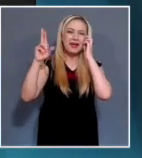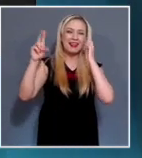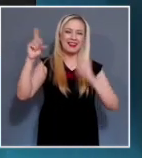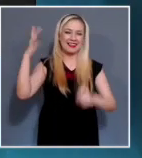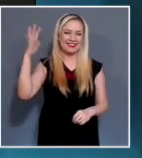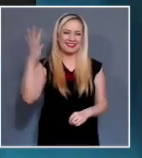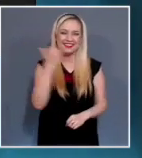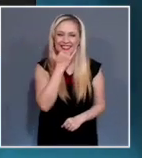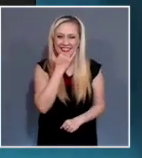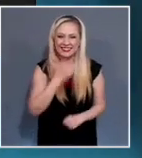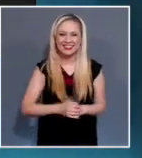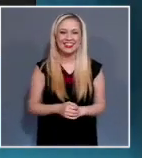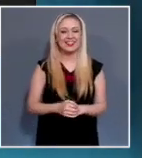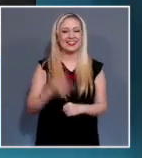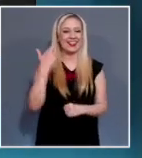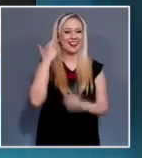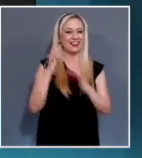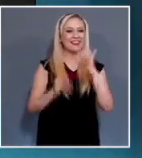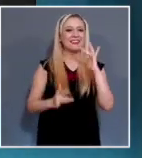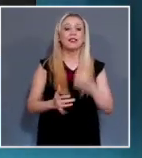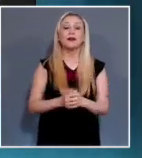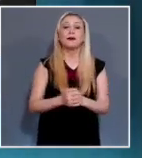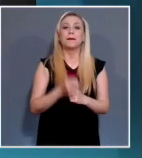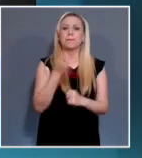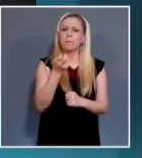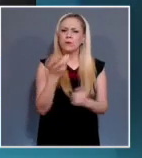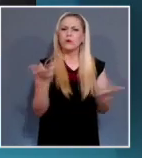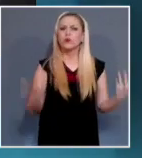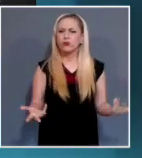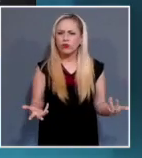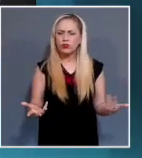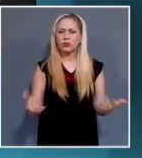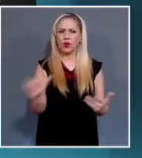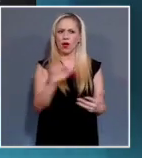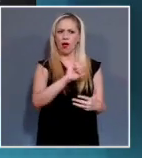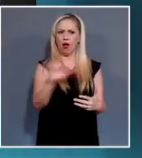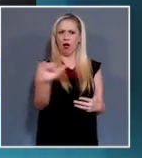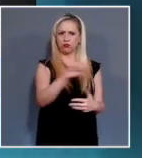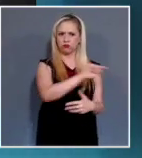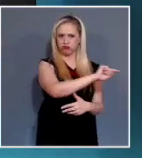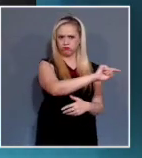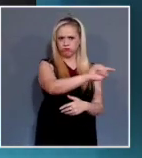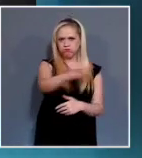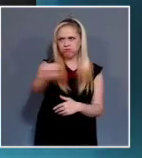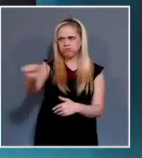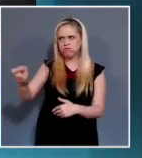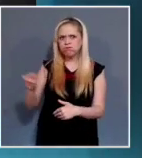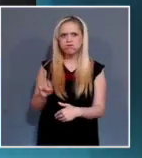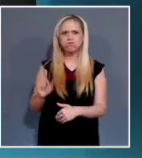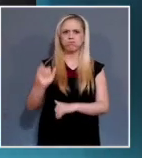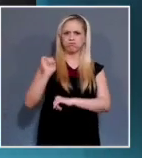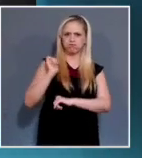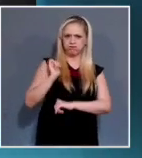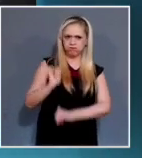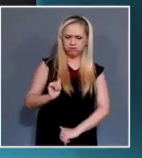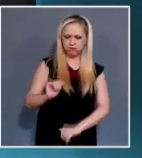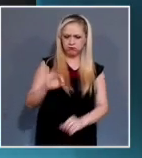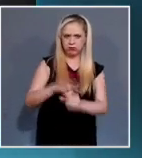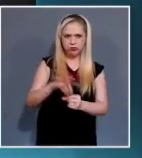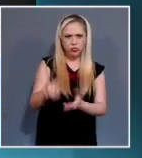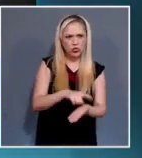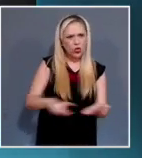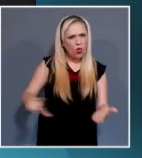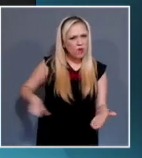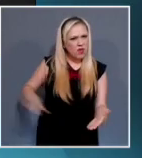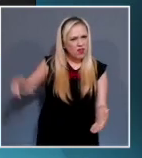la participación de funcionarios públicos en elecciones, que son aspectos que desde luego